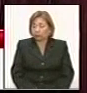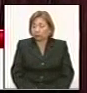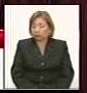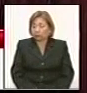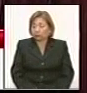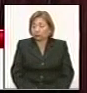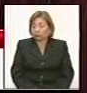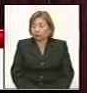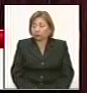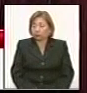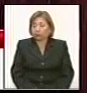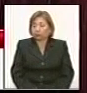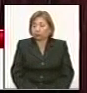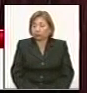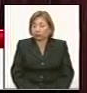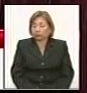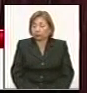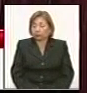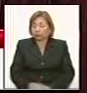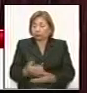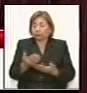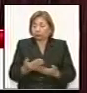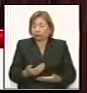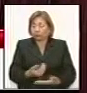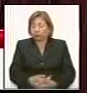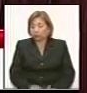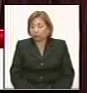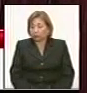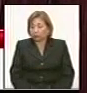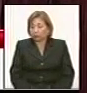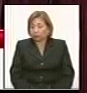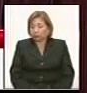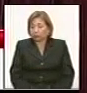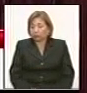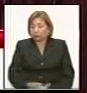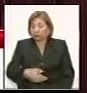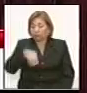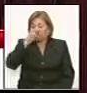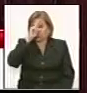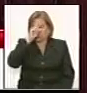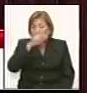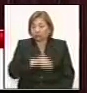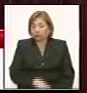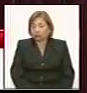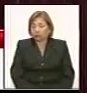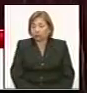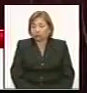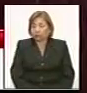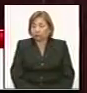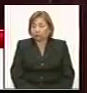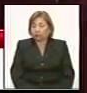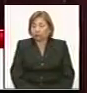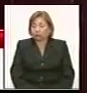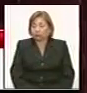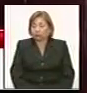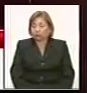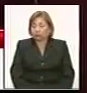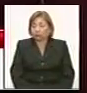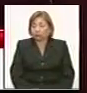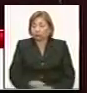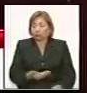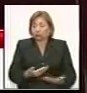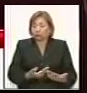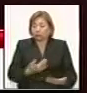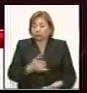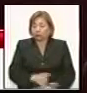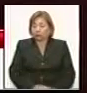tu acogida y la del Parlamento peruano. Y mañana nos vamos a ver.